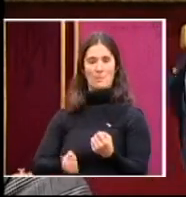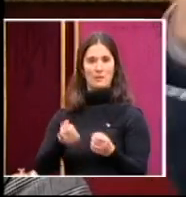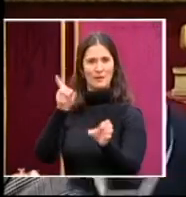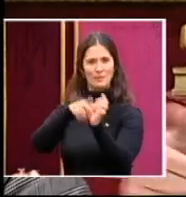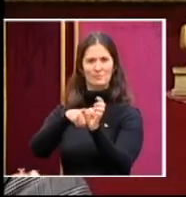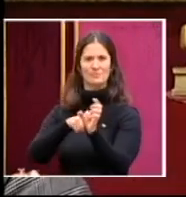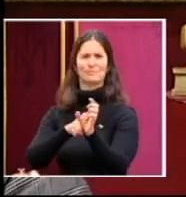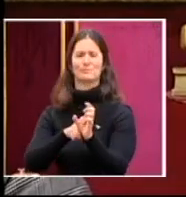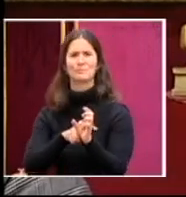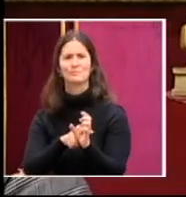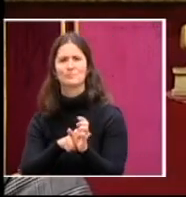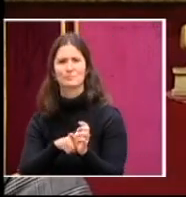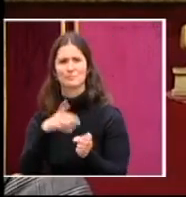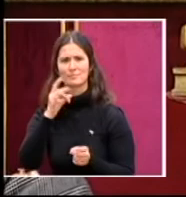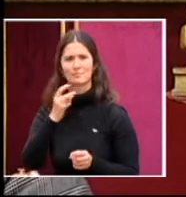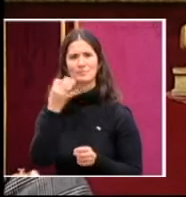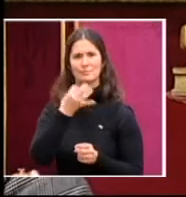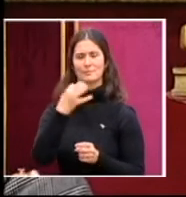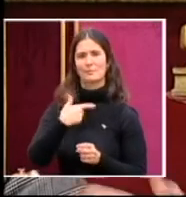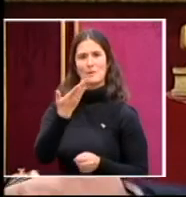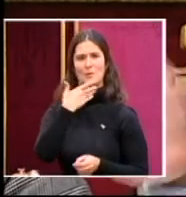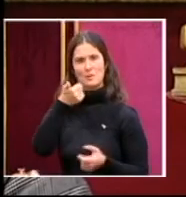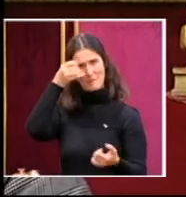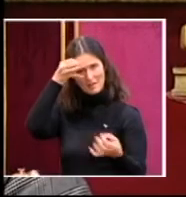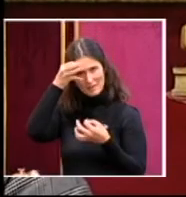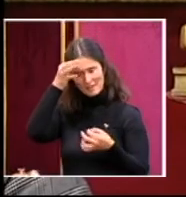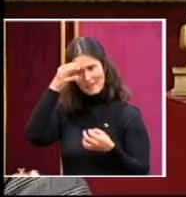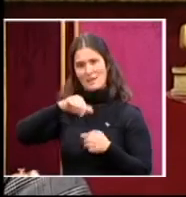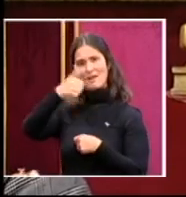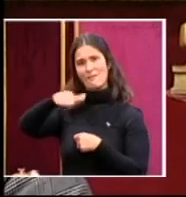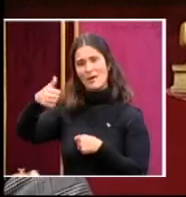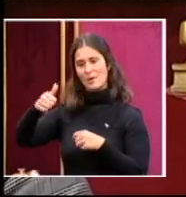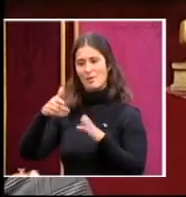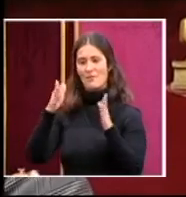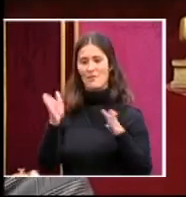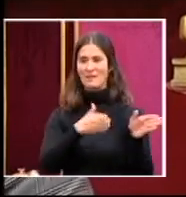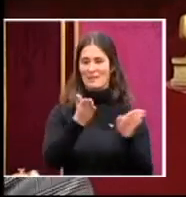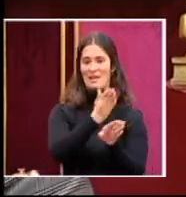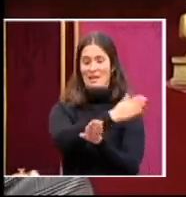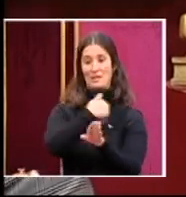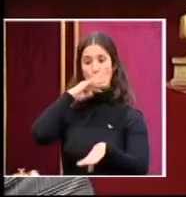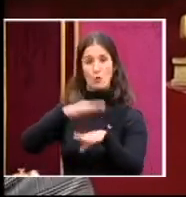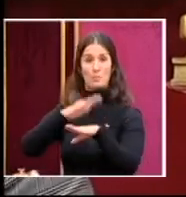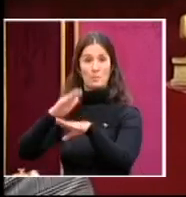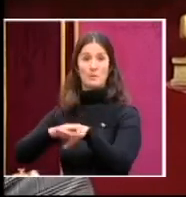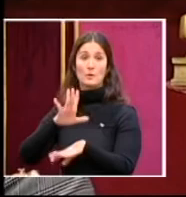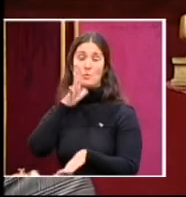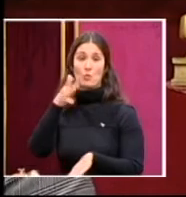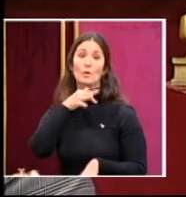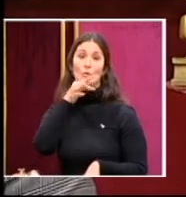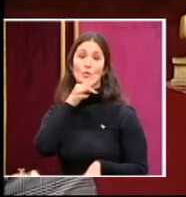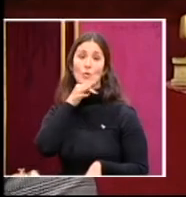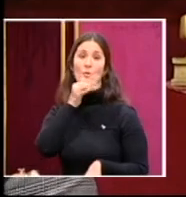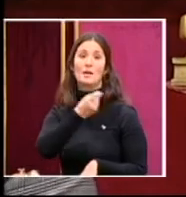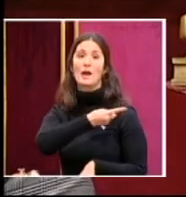en una siguiente fase. Es necesario conocer más al detalle la evaluación de las fases anteriores y el cumplimiento, porque es verdad que todavía quedan